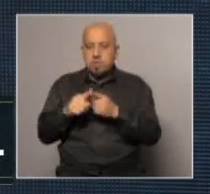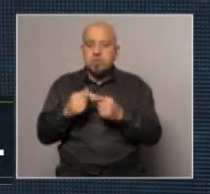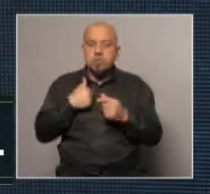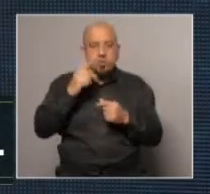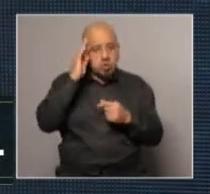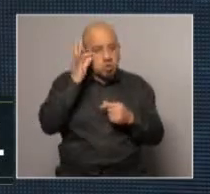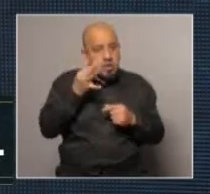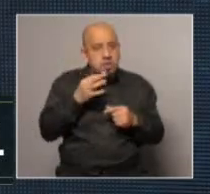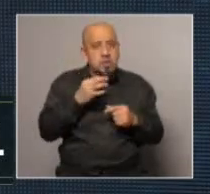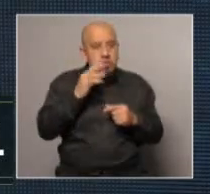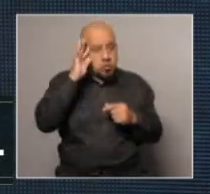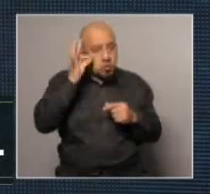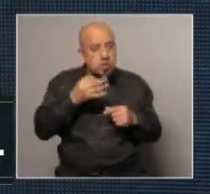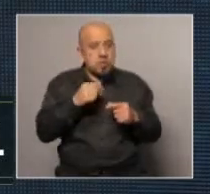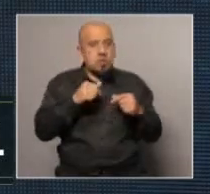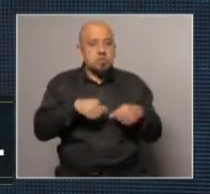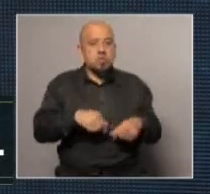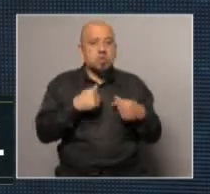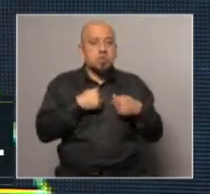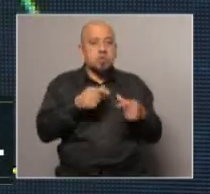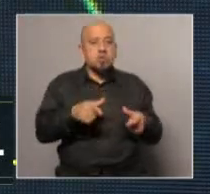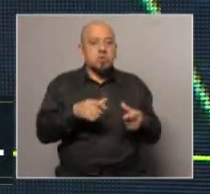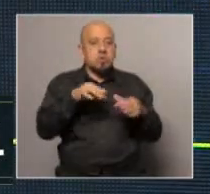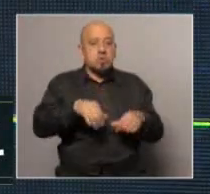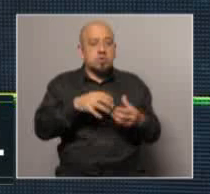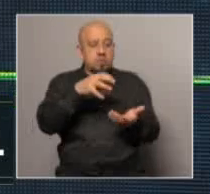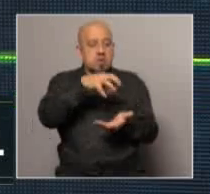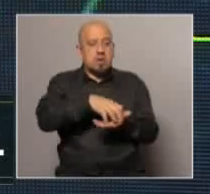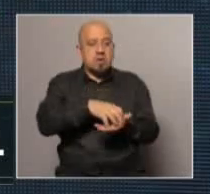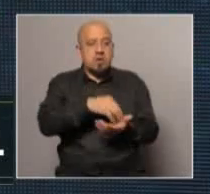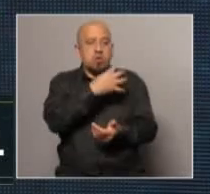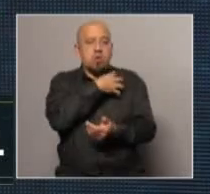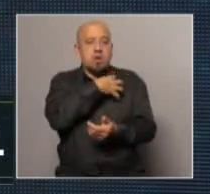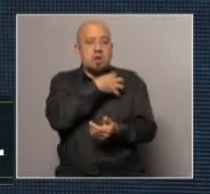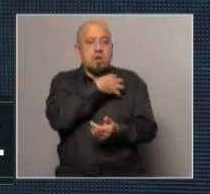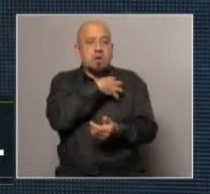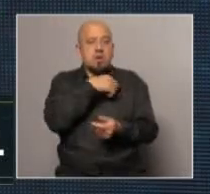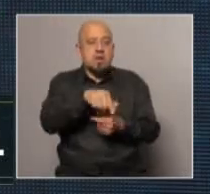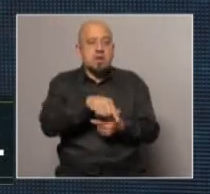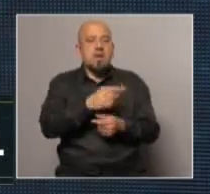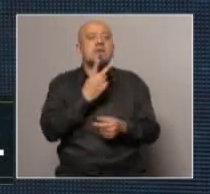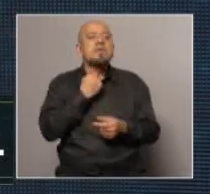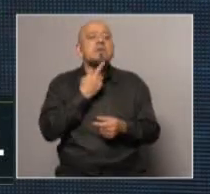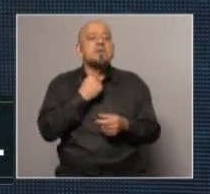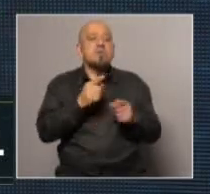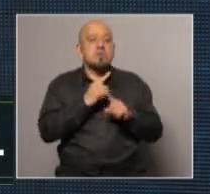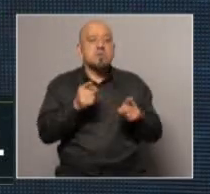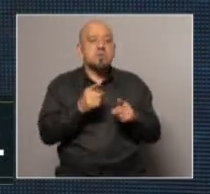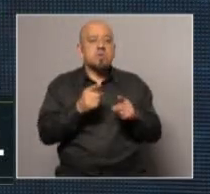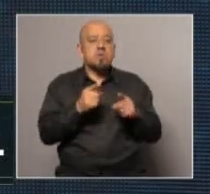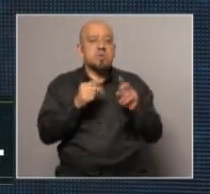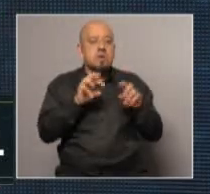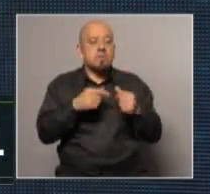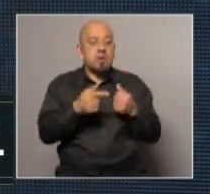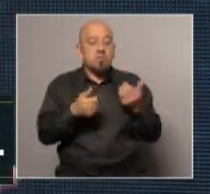realidad, si nosotros ponemos un paquete de cocaína arriba de esta mesa, ninguno de nosotros se hace adicto. El problema es cómo nos relacionamos nosotros